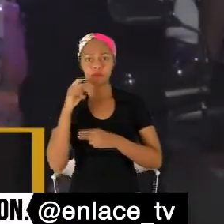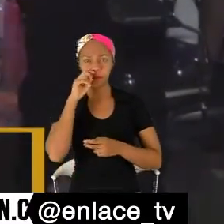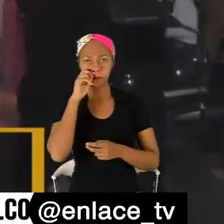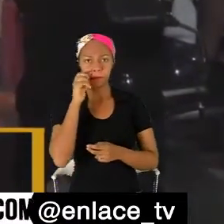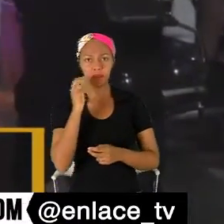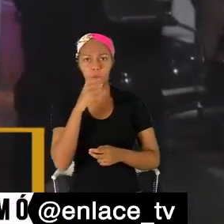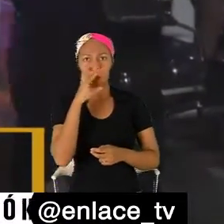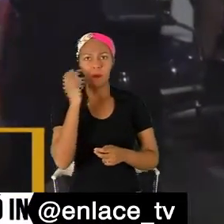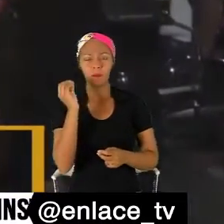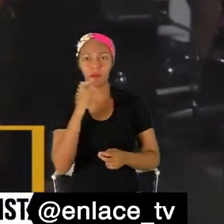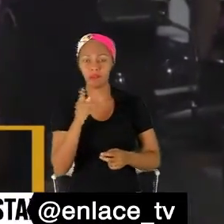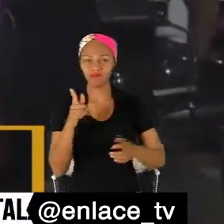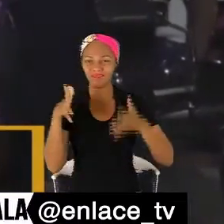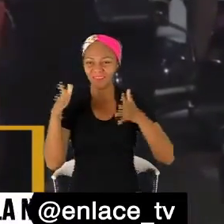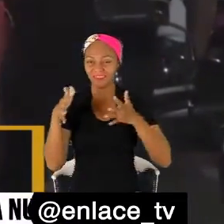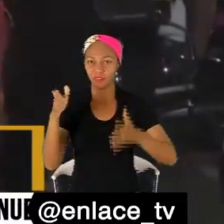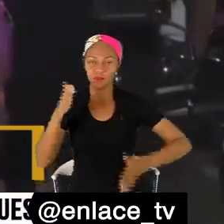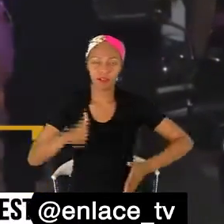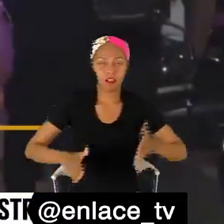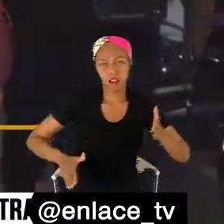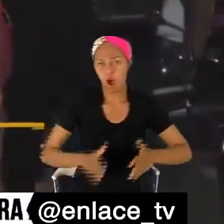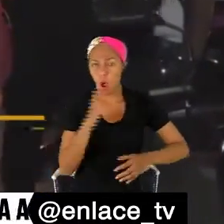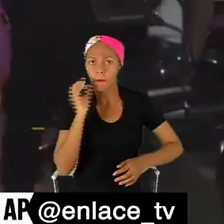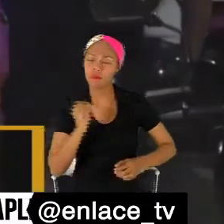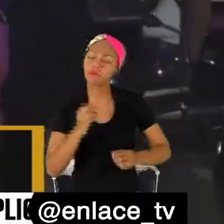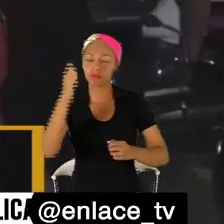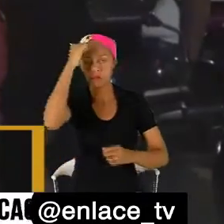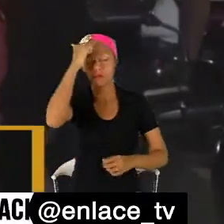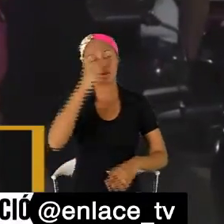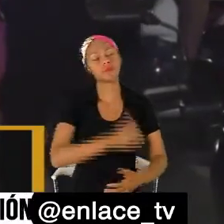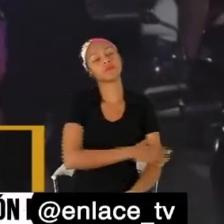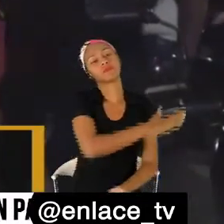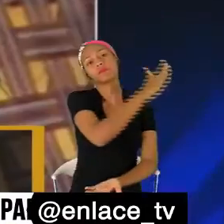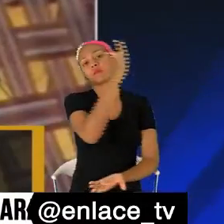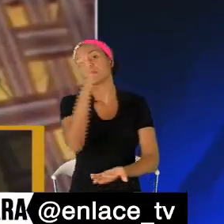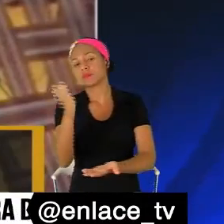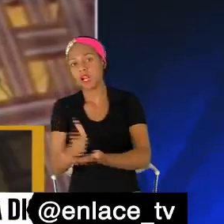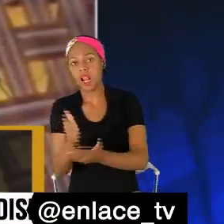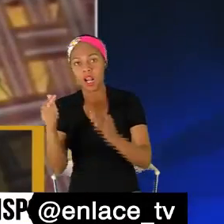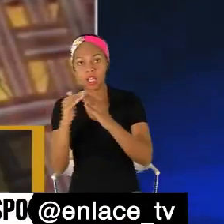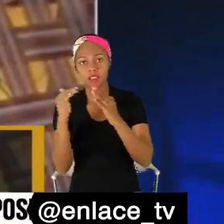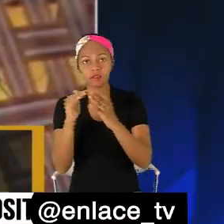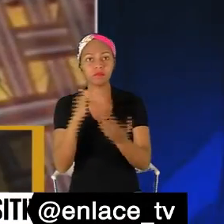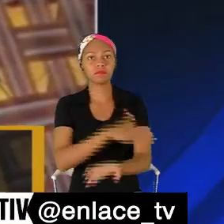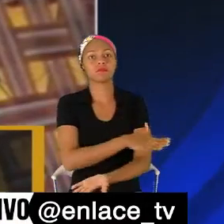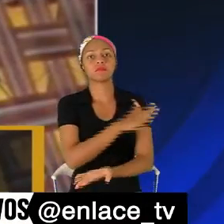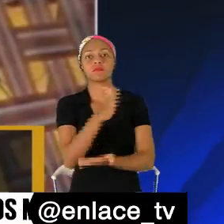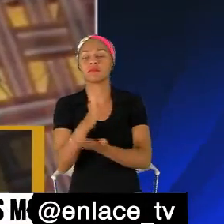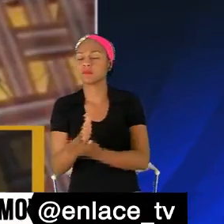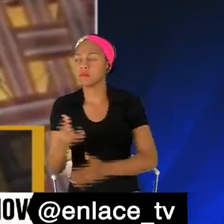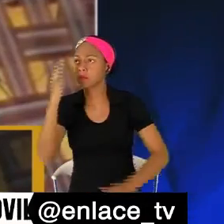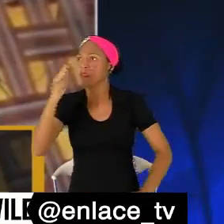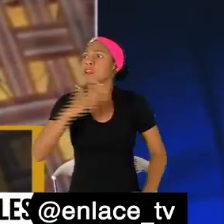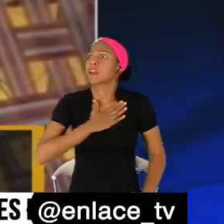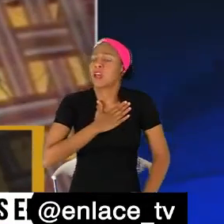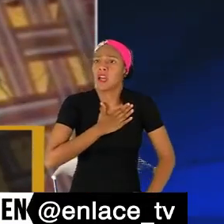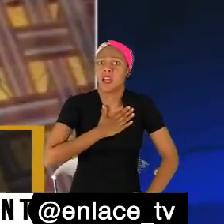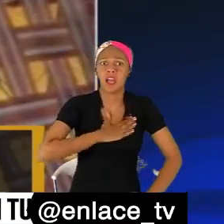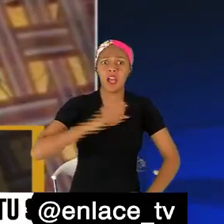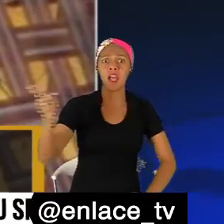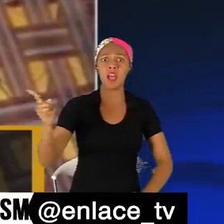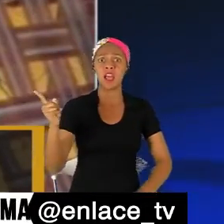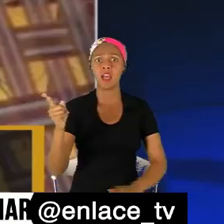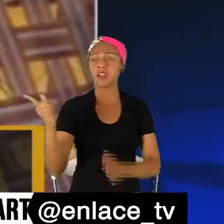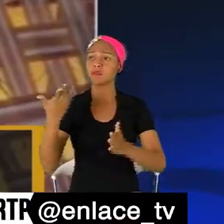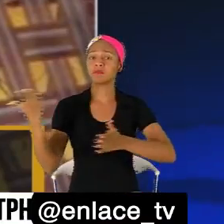el profesor de patinaje del Club Infantas, Julio Pinzón, cuando anoche llegó a su casa del barrio Primero de Mayo y encontró a su hijo Luis Alejandro Pinzón,